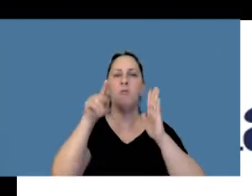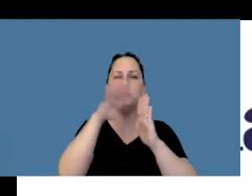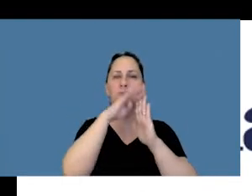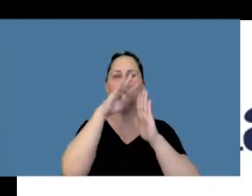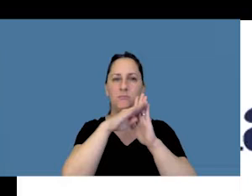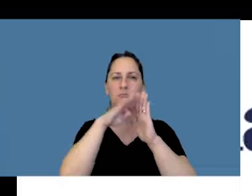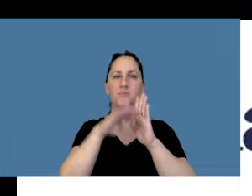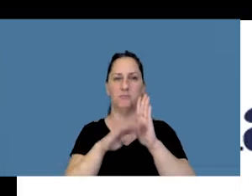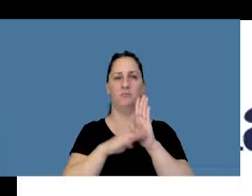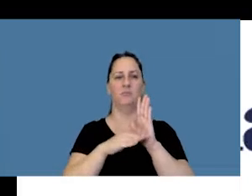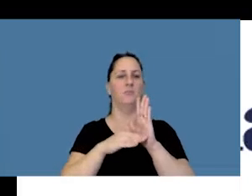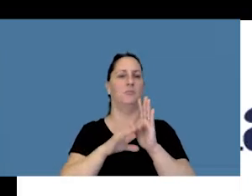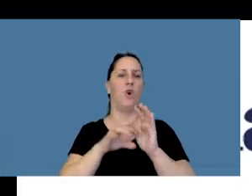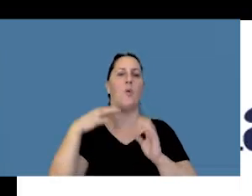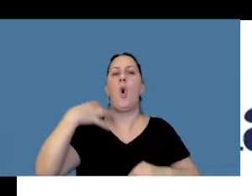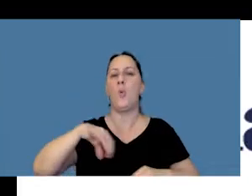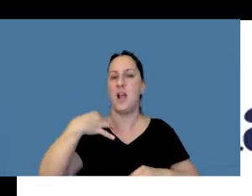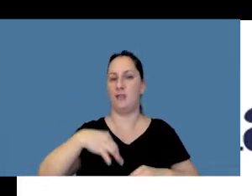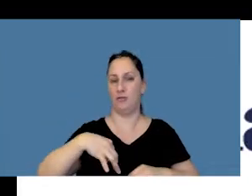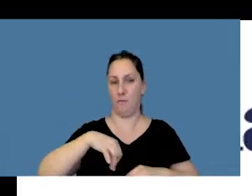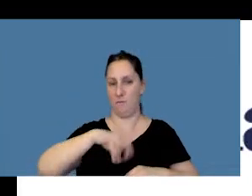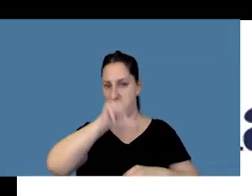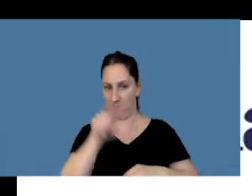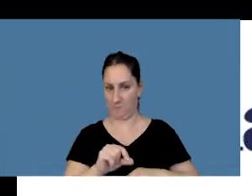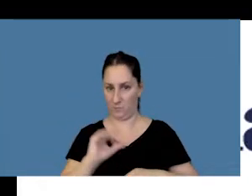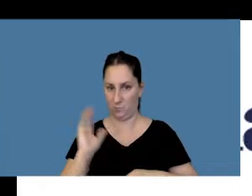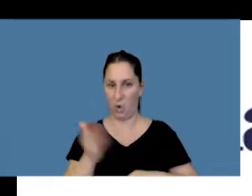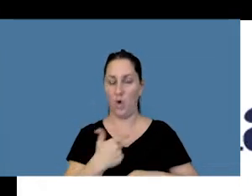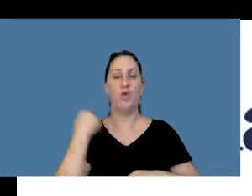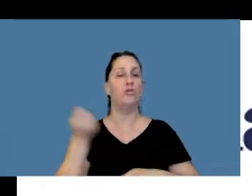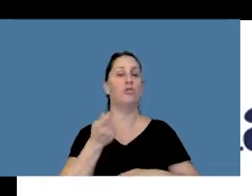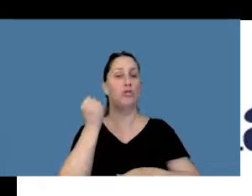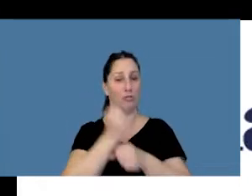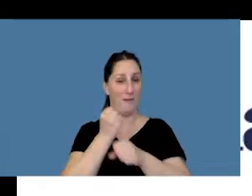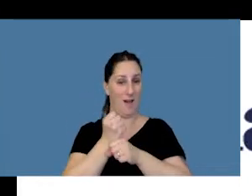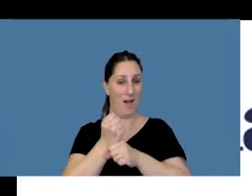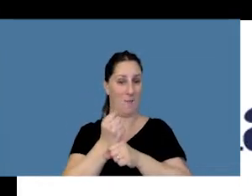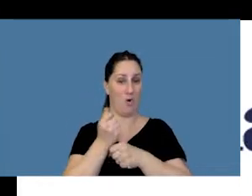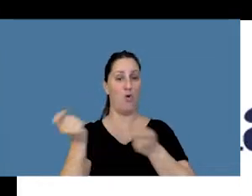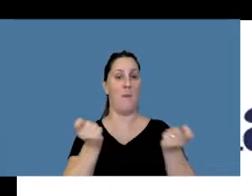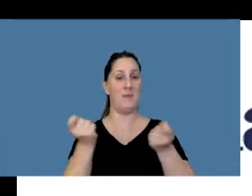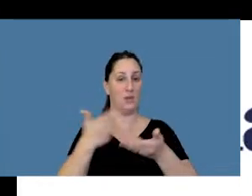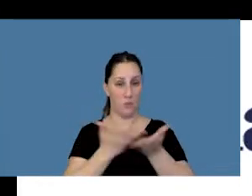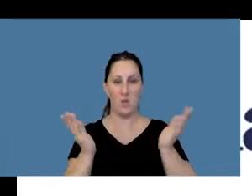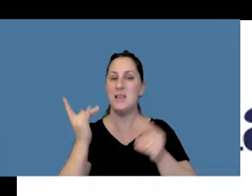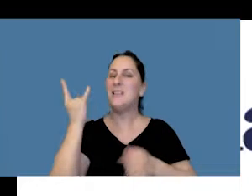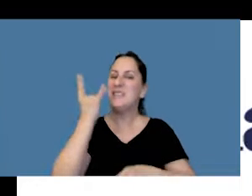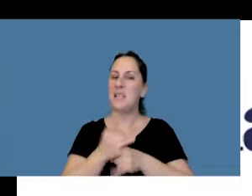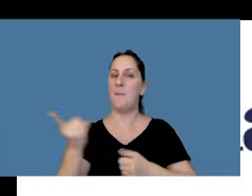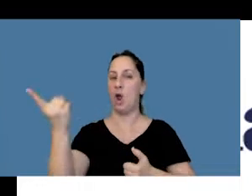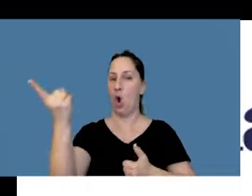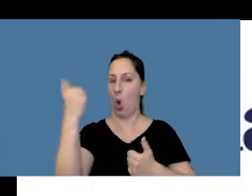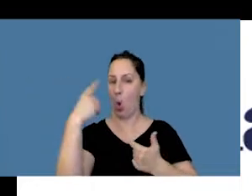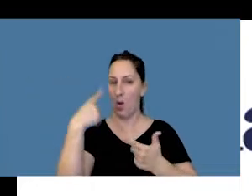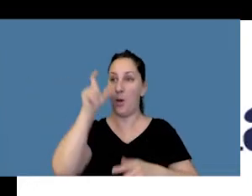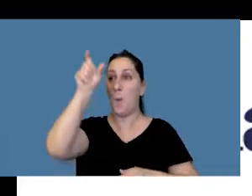su alcance y obligatoriedad. Como funcionarios, esas normas reglamentarias siempre nos obligan, pero al